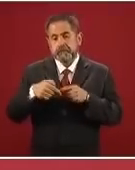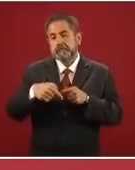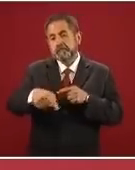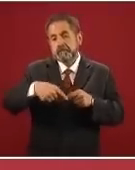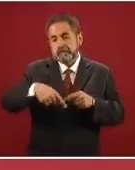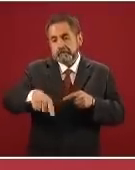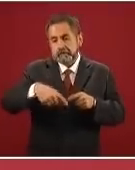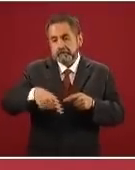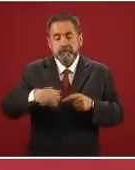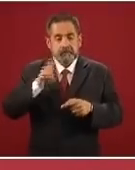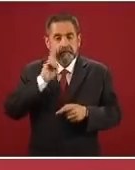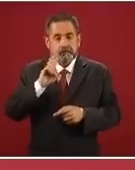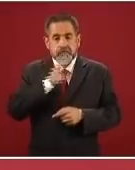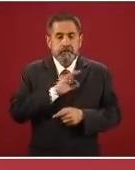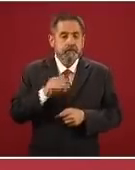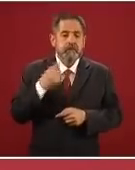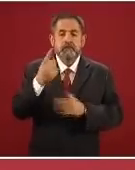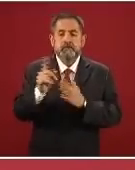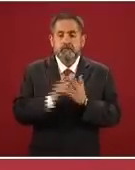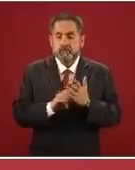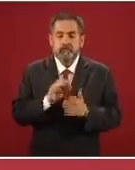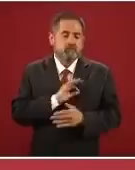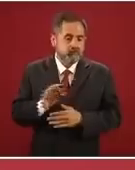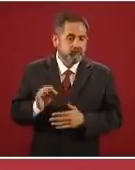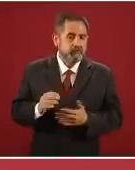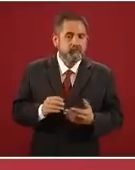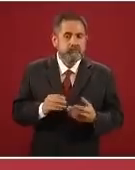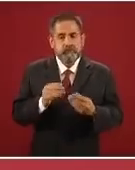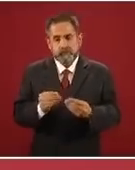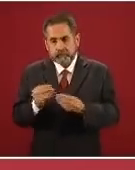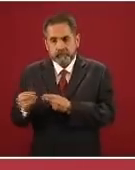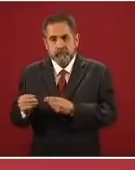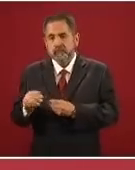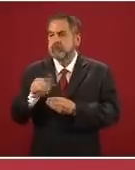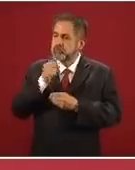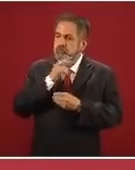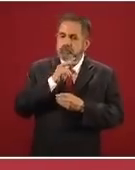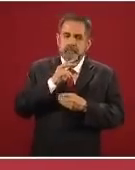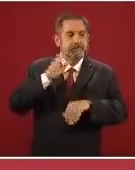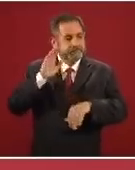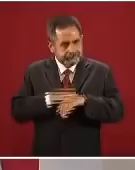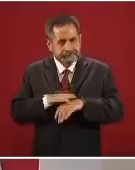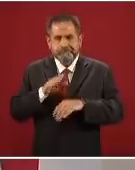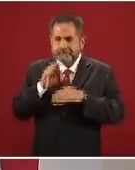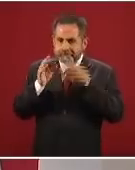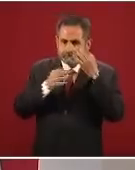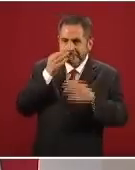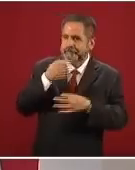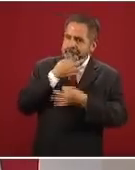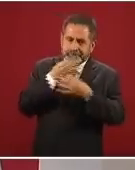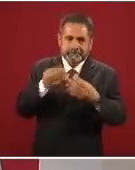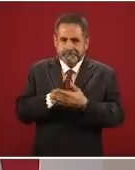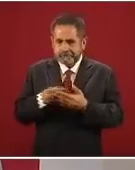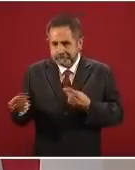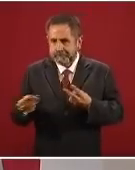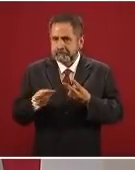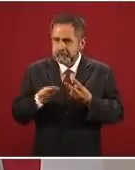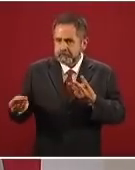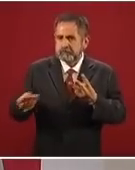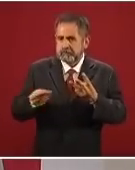días, quizás el mes que entra, podamos tener otra noticia de esta naturaleza y así